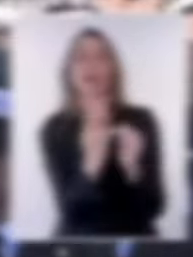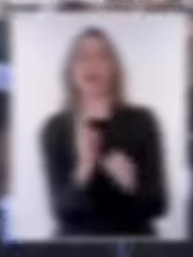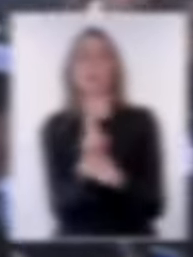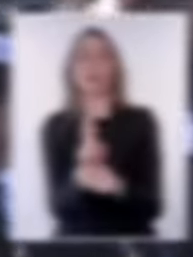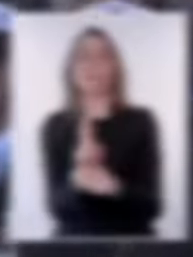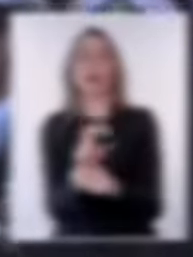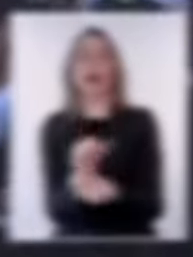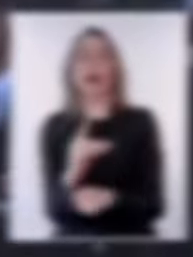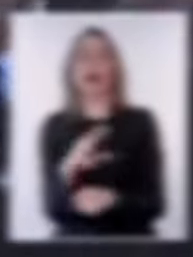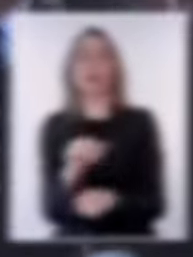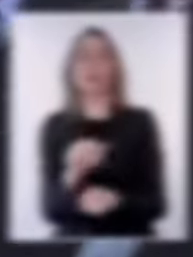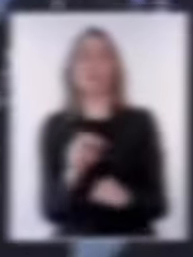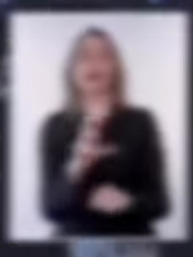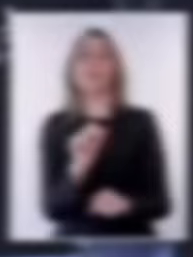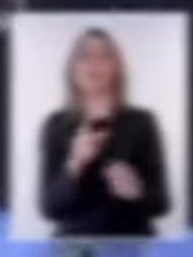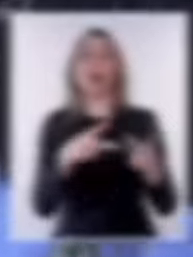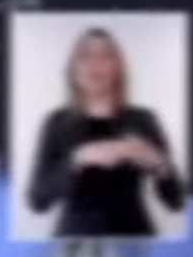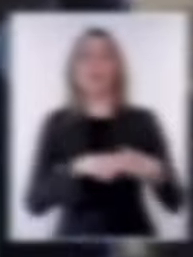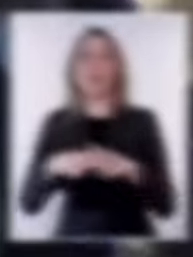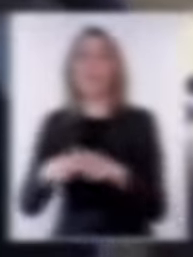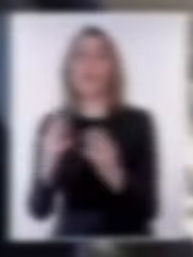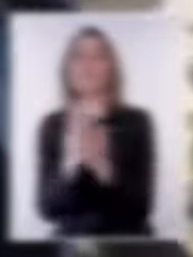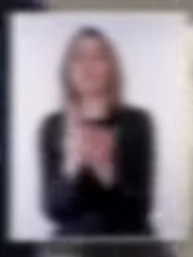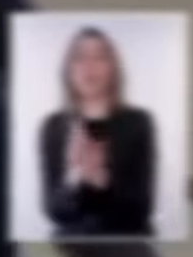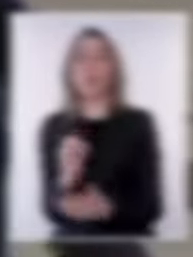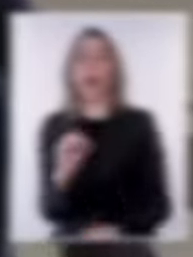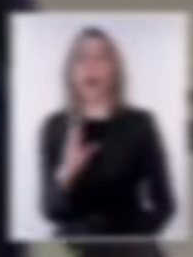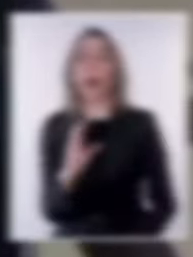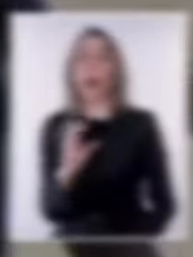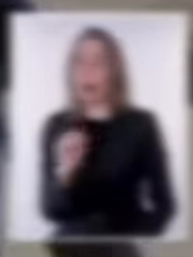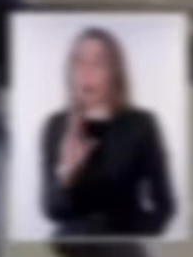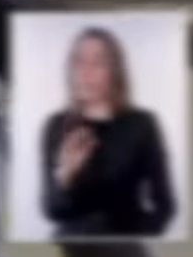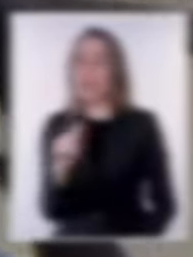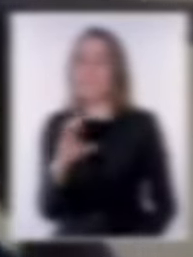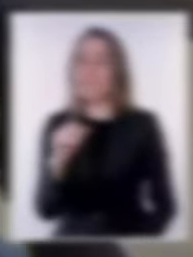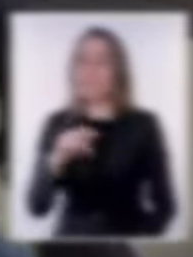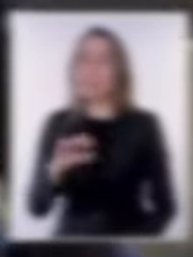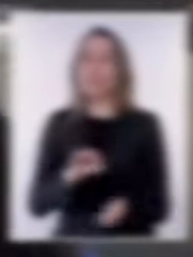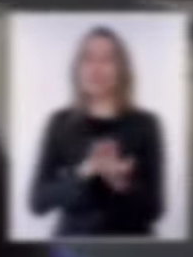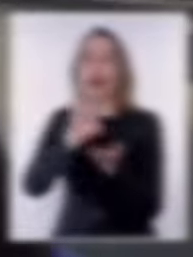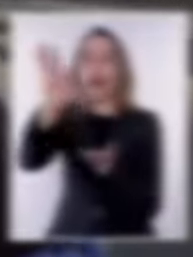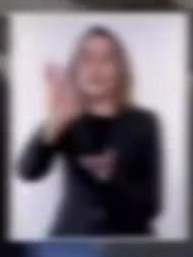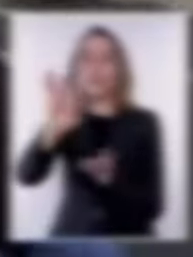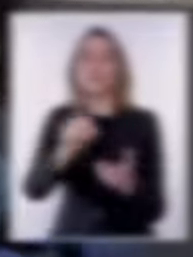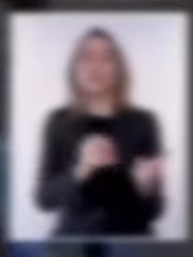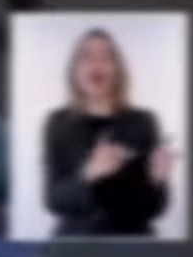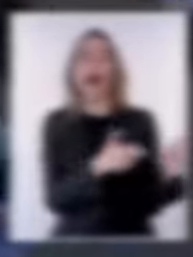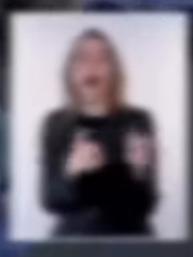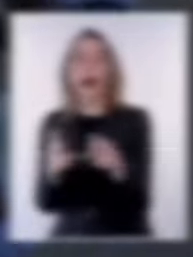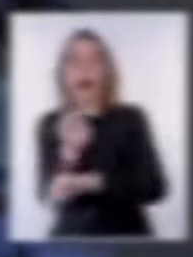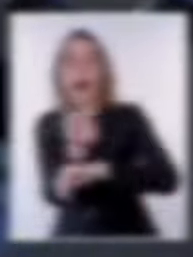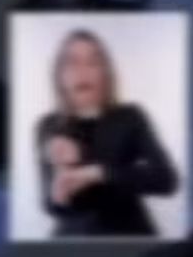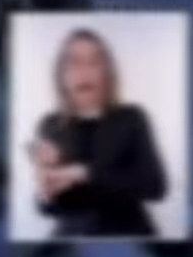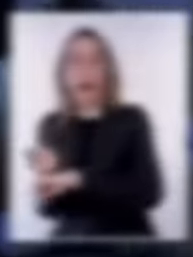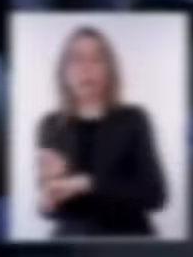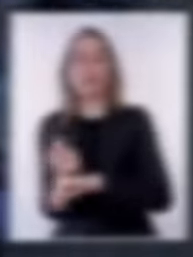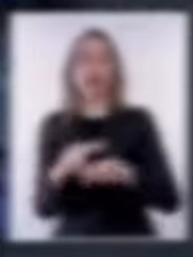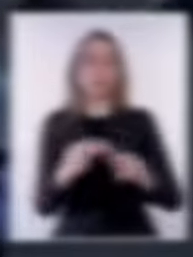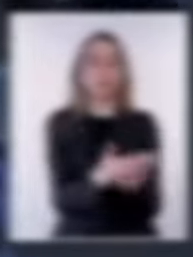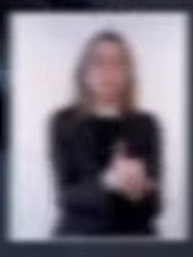Politécnica Naval y de las Escuelas de Abastecimiento, Aviación, armamentos,